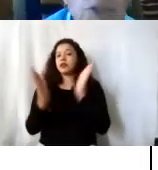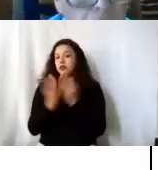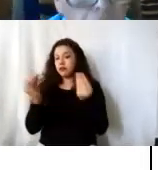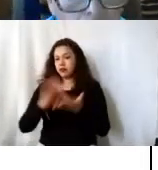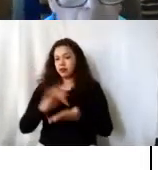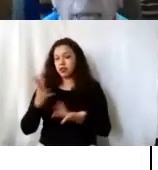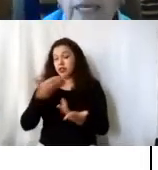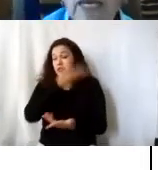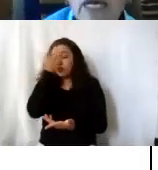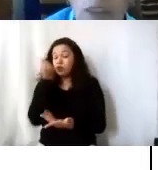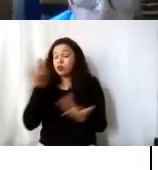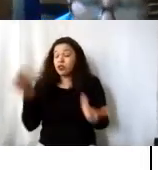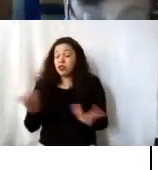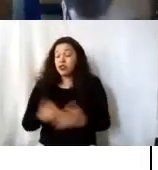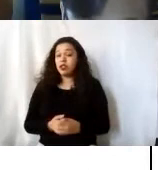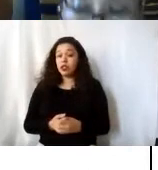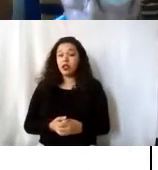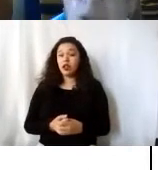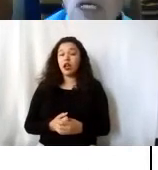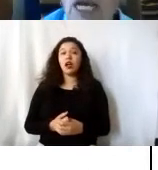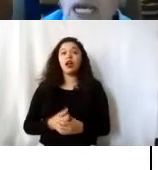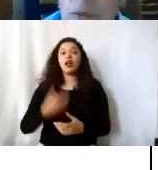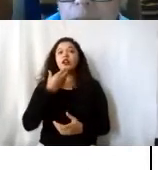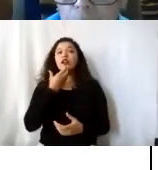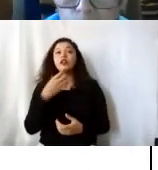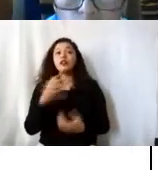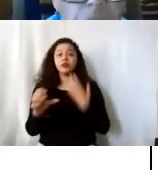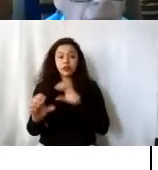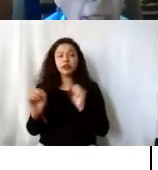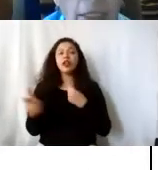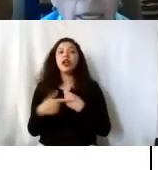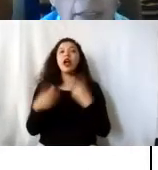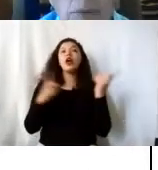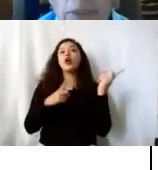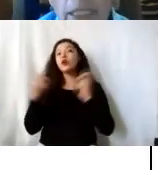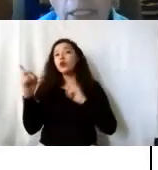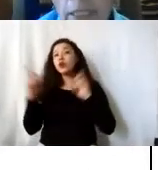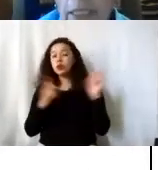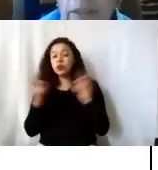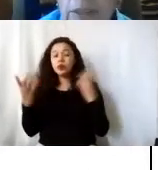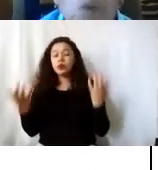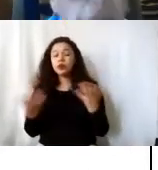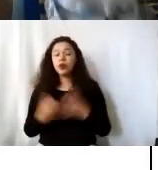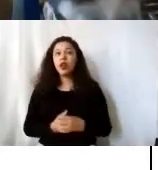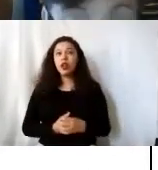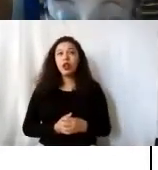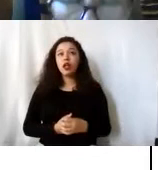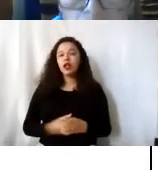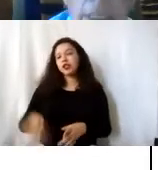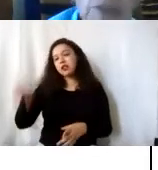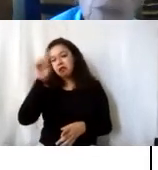no sé si haya algún otro comentario, alguna duda, alguna